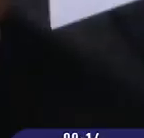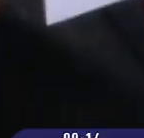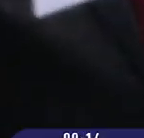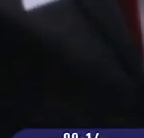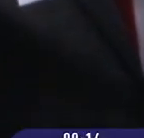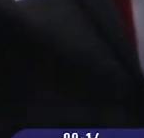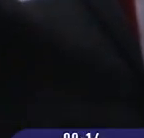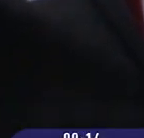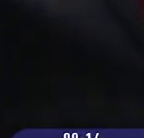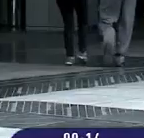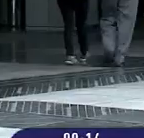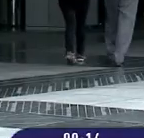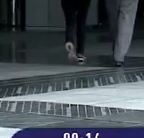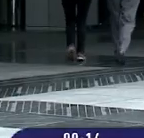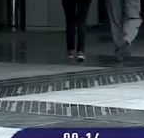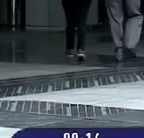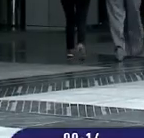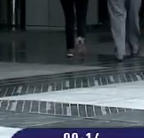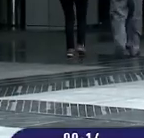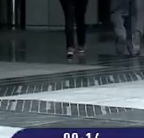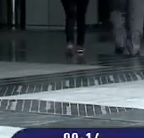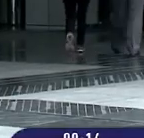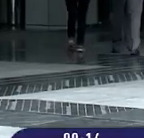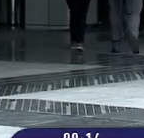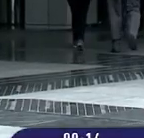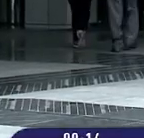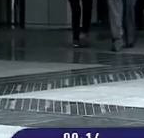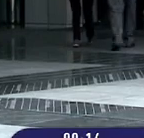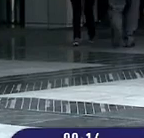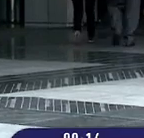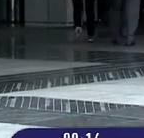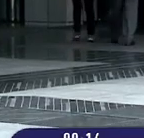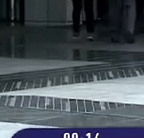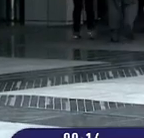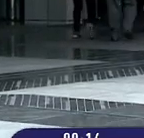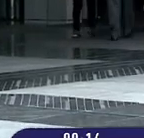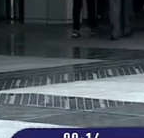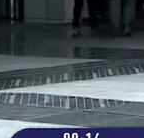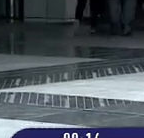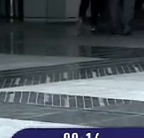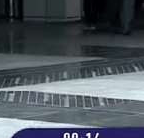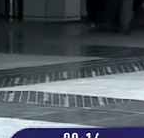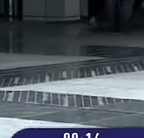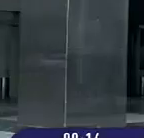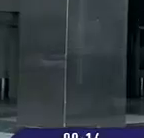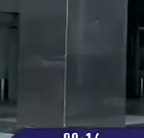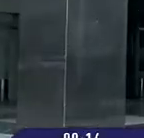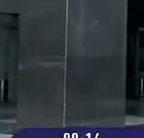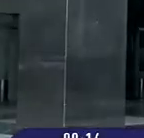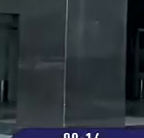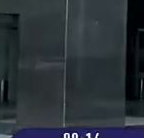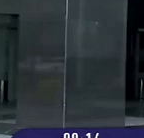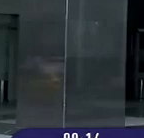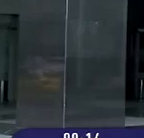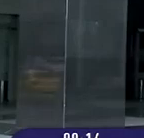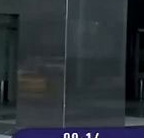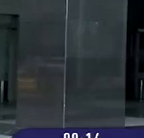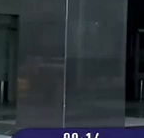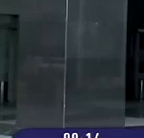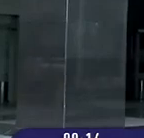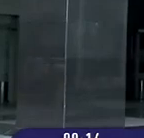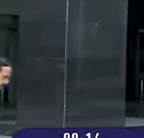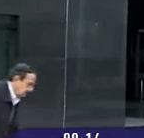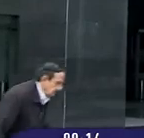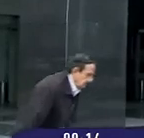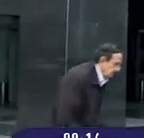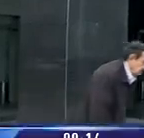caso Purga también fueron destituidos. Las decisiones adoptadas por los vocales de esta entidad han sido necesarias y